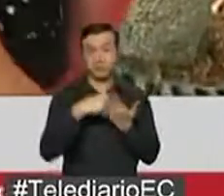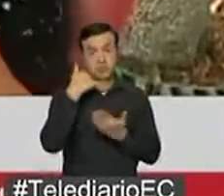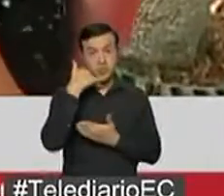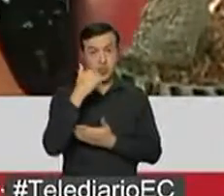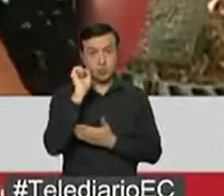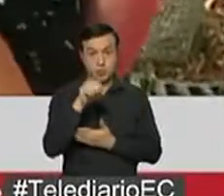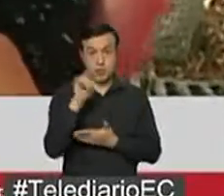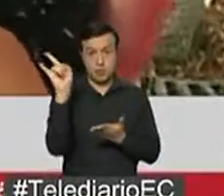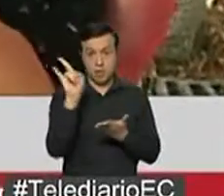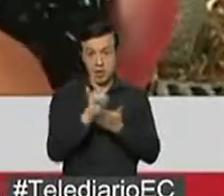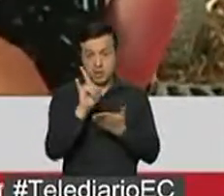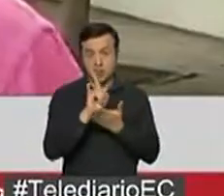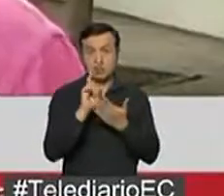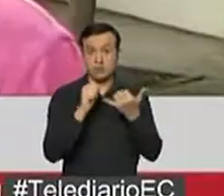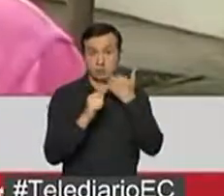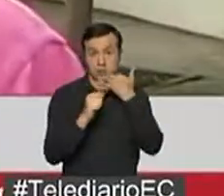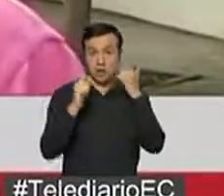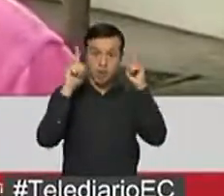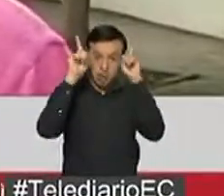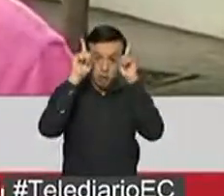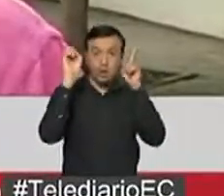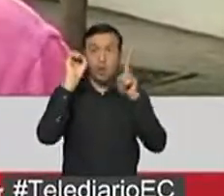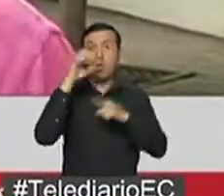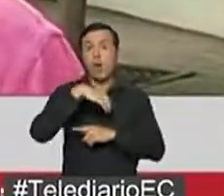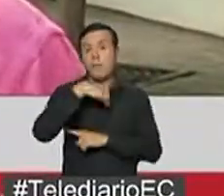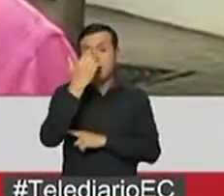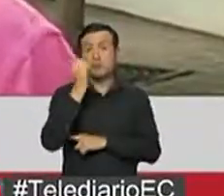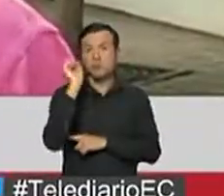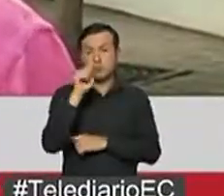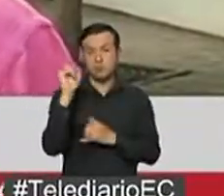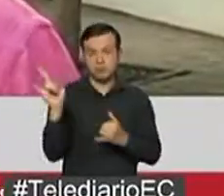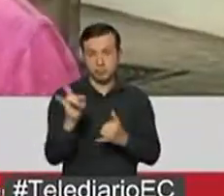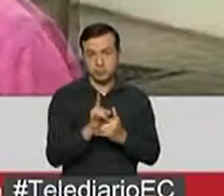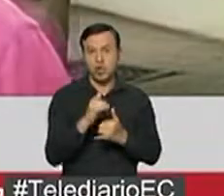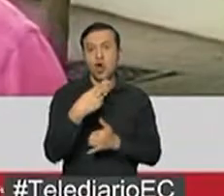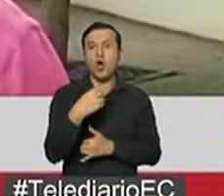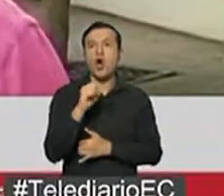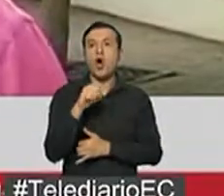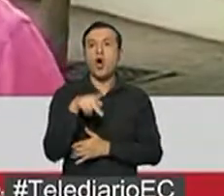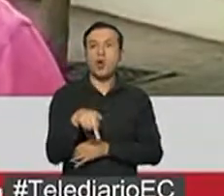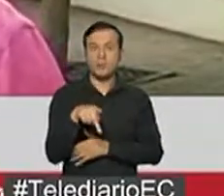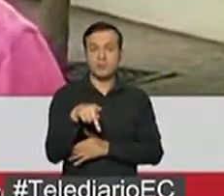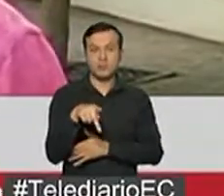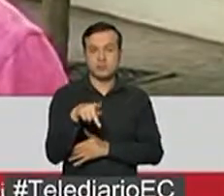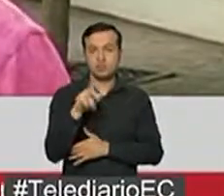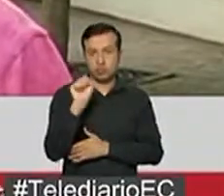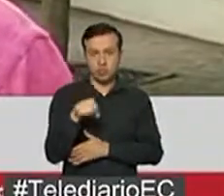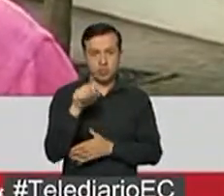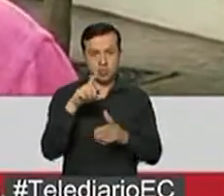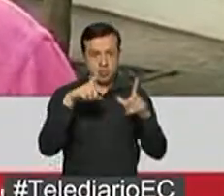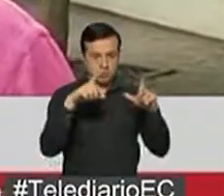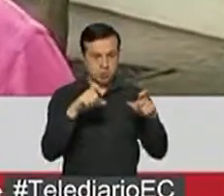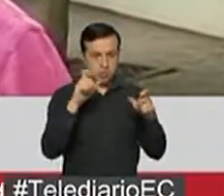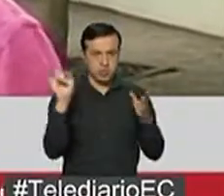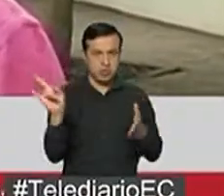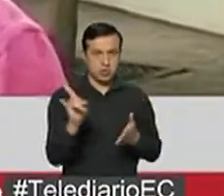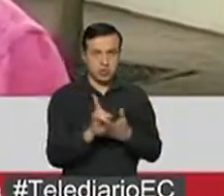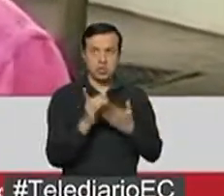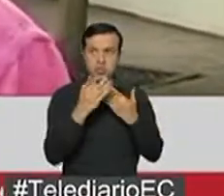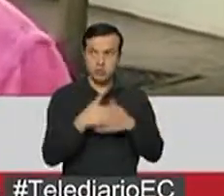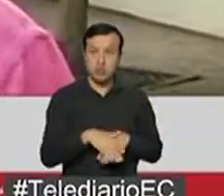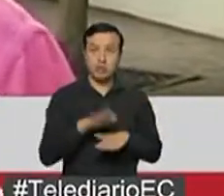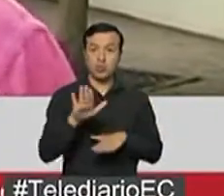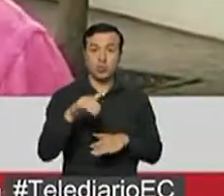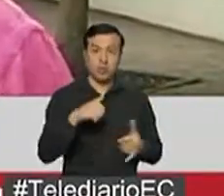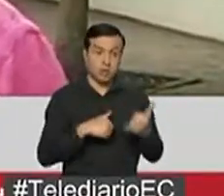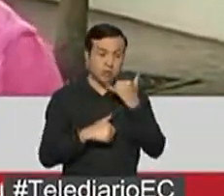para android e ios tiene que descargarte la aplicación job scooter en tu celular simplemente leyendo el código qr del scooter desde tu teléfono